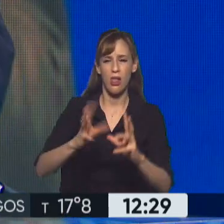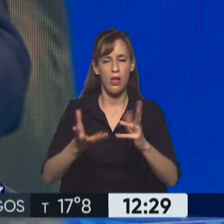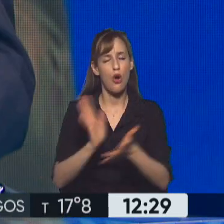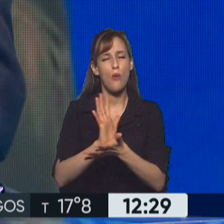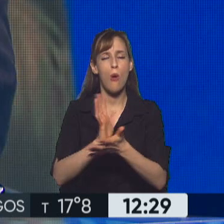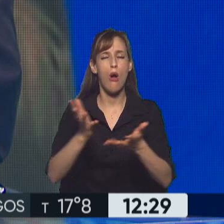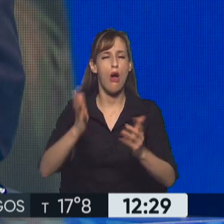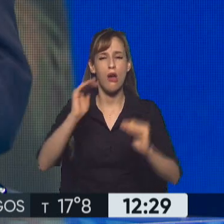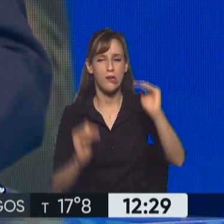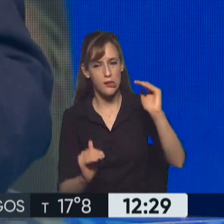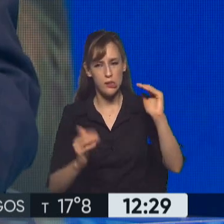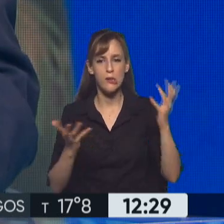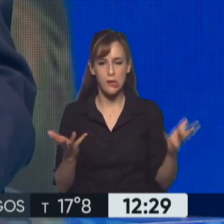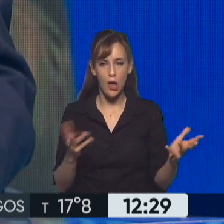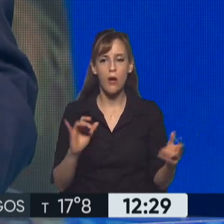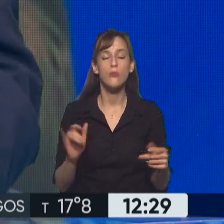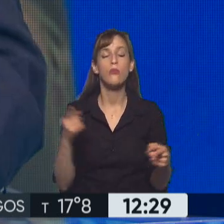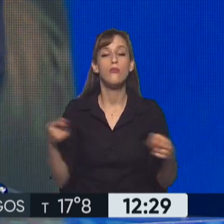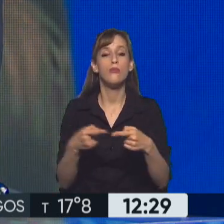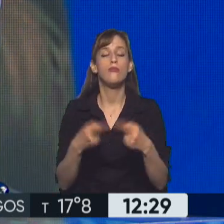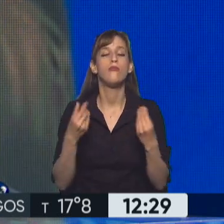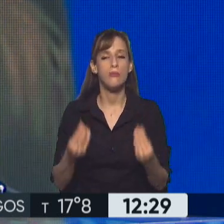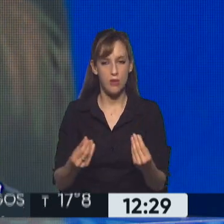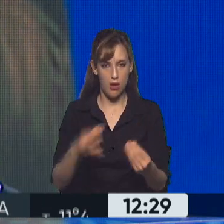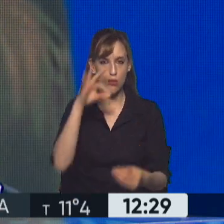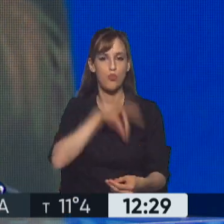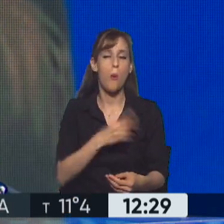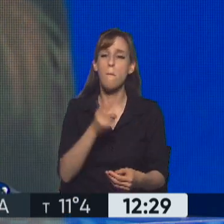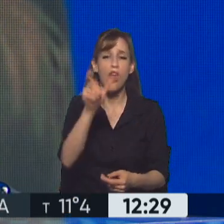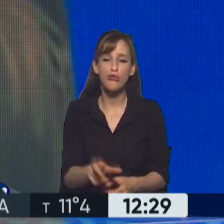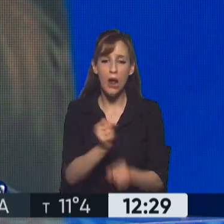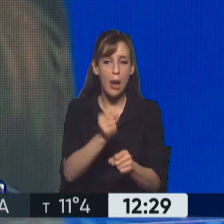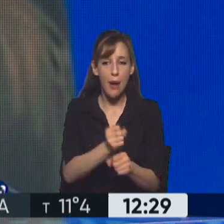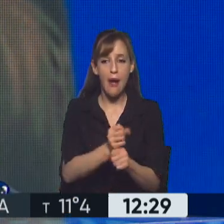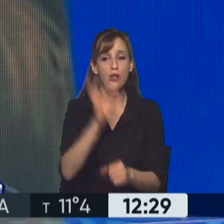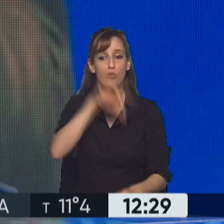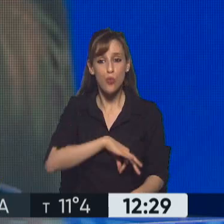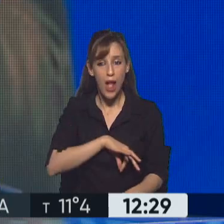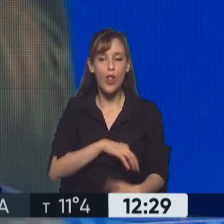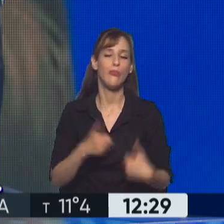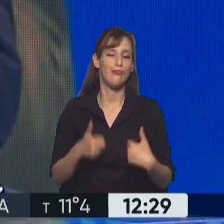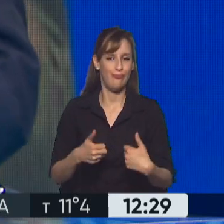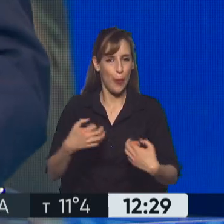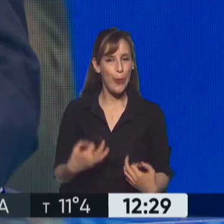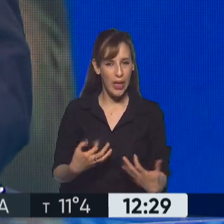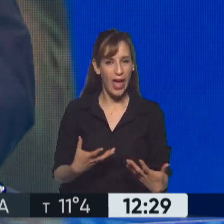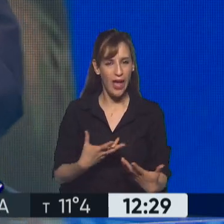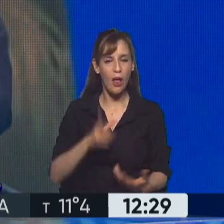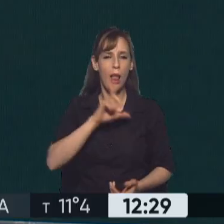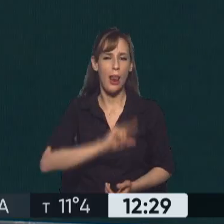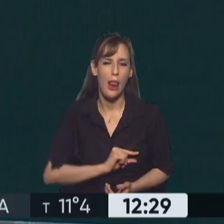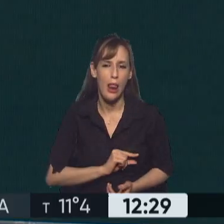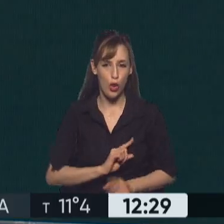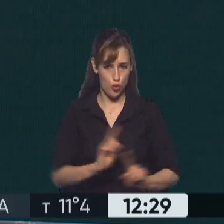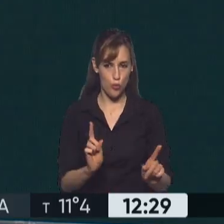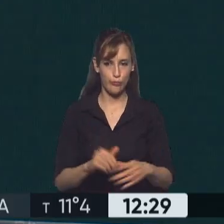una redistribución un poco más justa y que el salario de un trabajador le rinda y todos los meses le rinda lo mismo y no cada vez menos, ¿no? Y